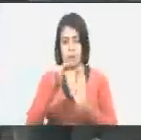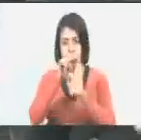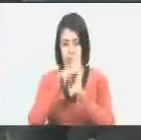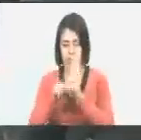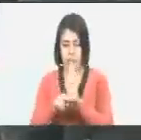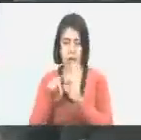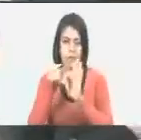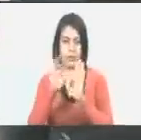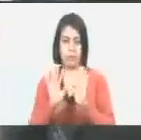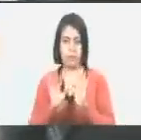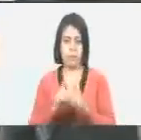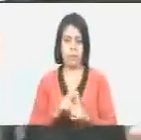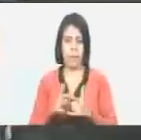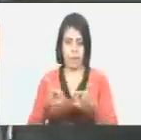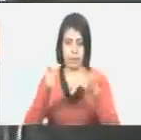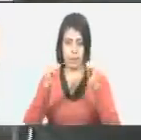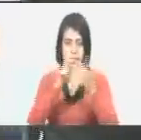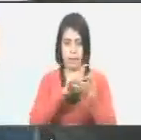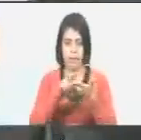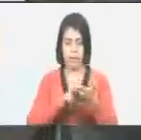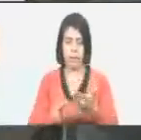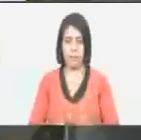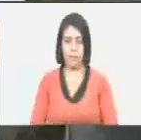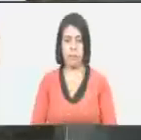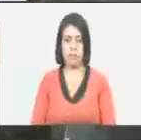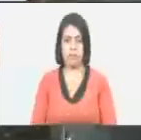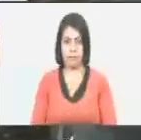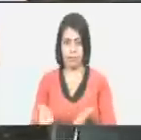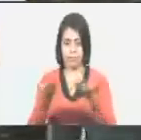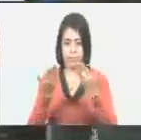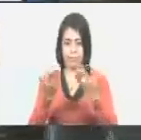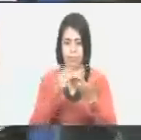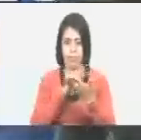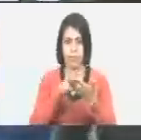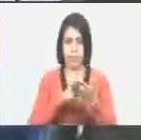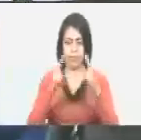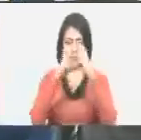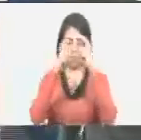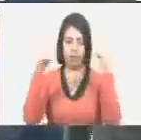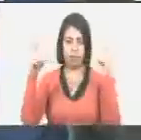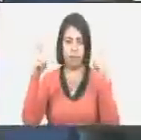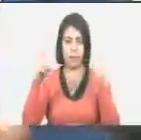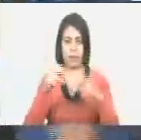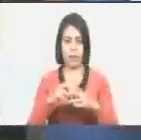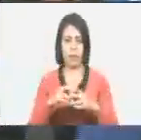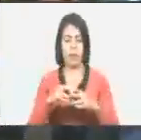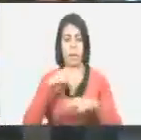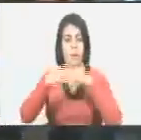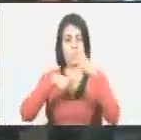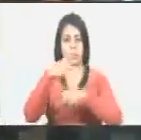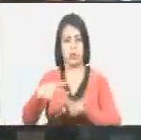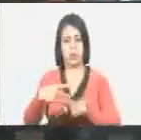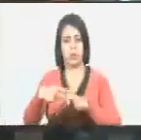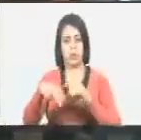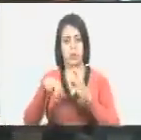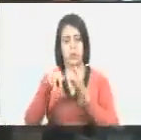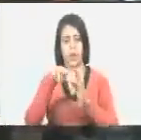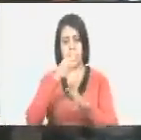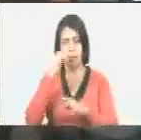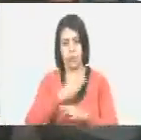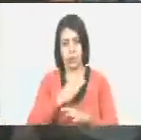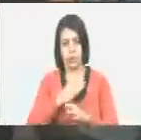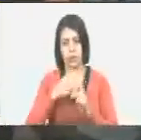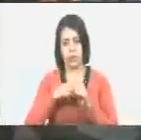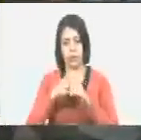correspondiente, si me permite su lectura. Adelante. Epígrafe. Procedimientos de